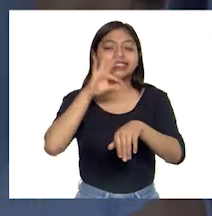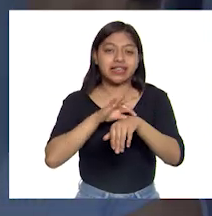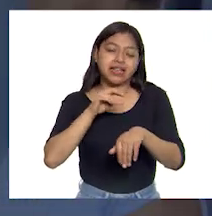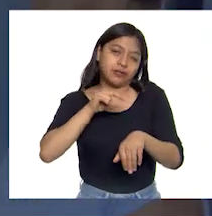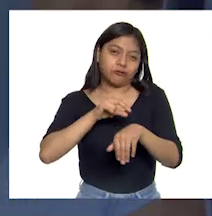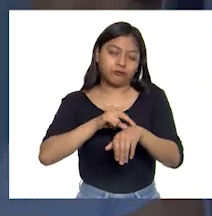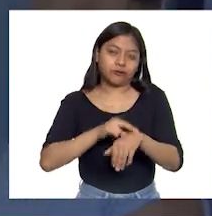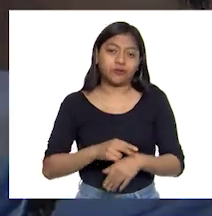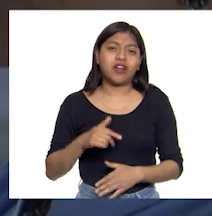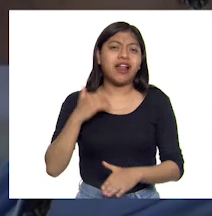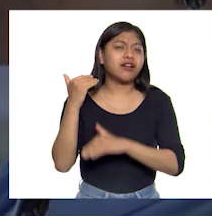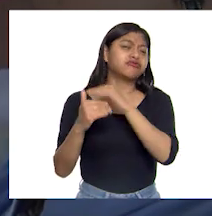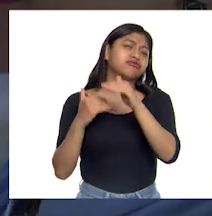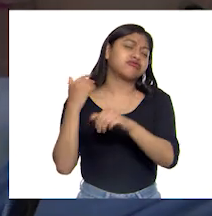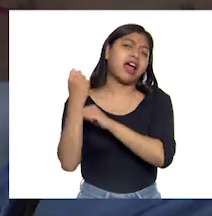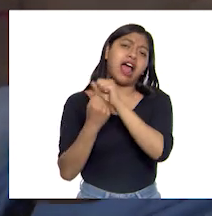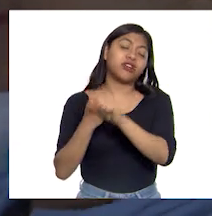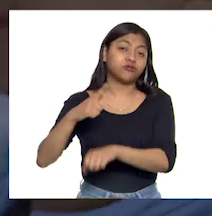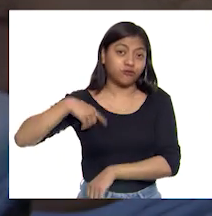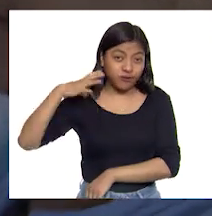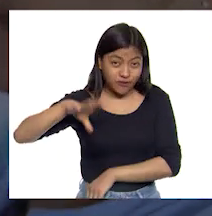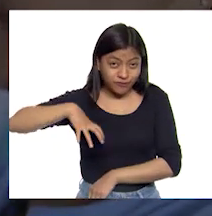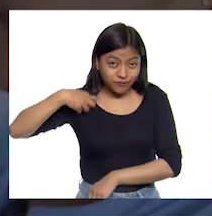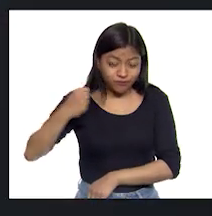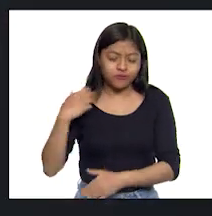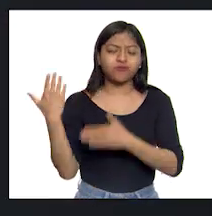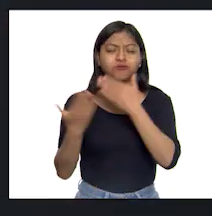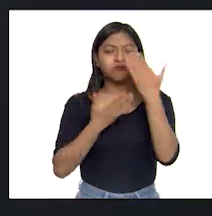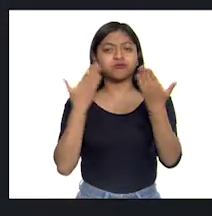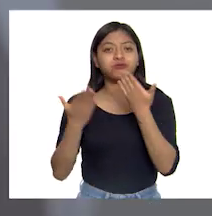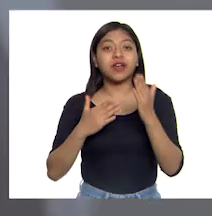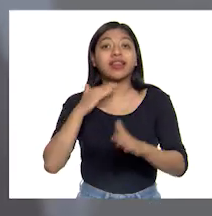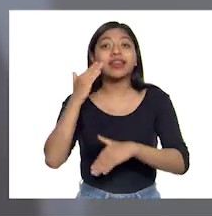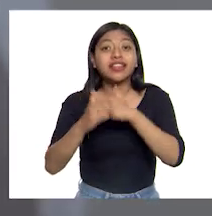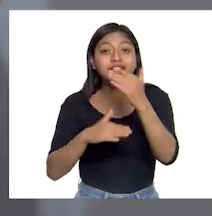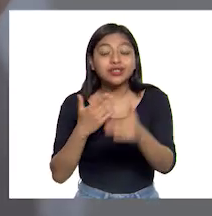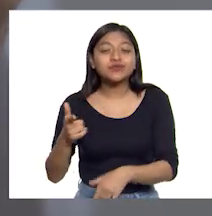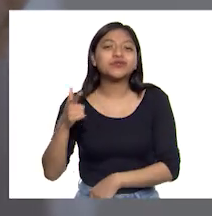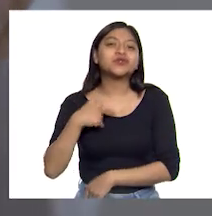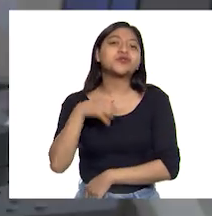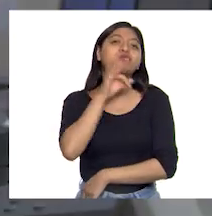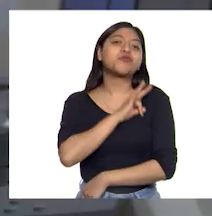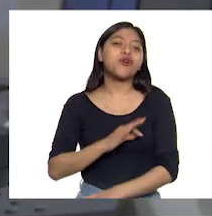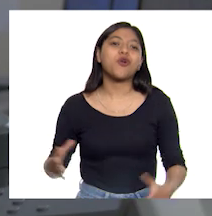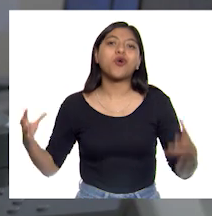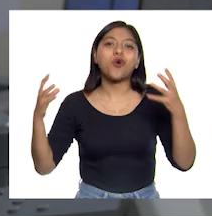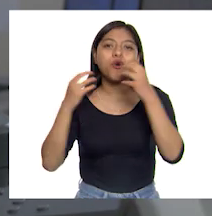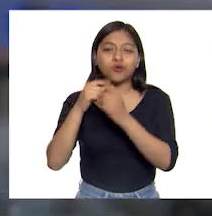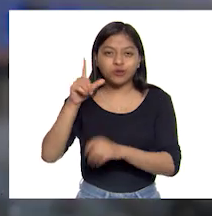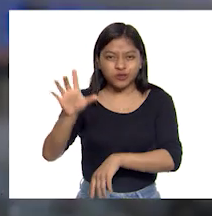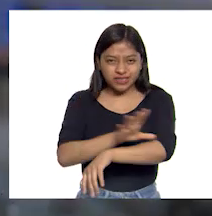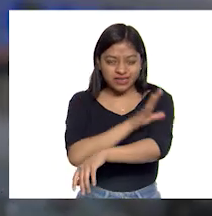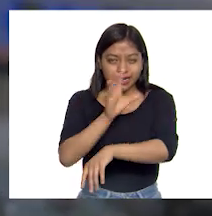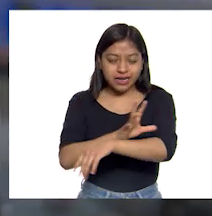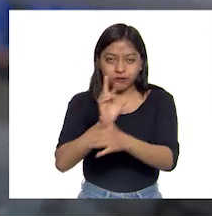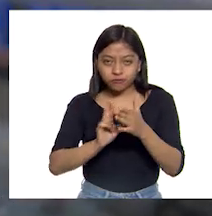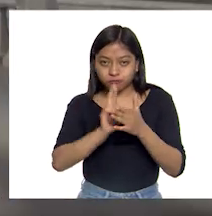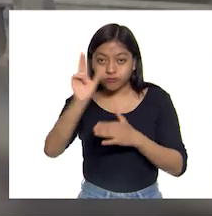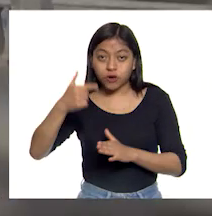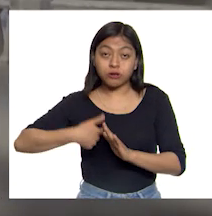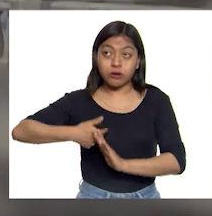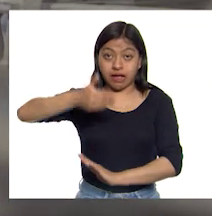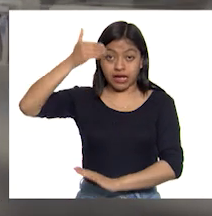maestra. Y mi papá le contestaba, creo que es más seguro que seas dentista. Mi curiosidad me llevó a estudiar física, pero